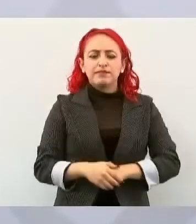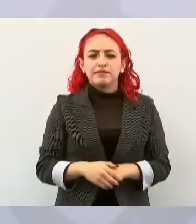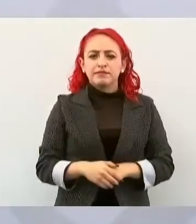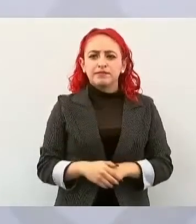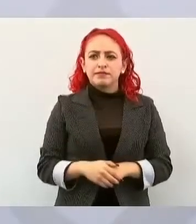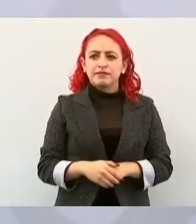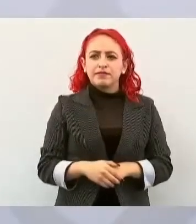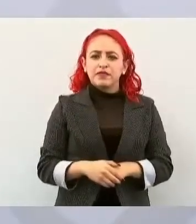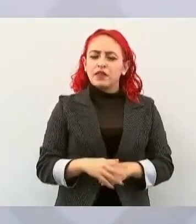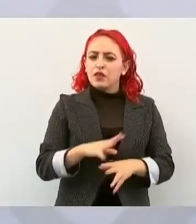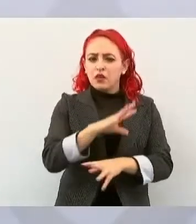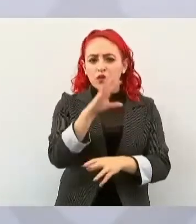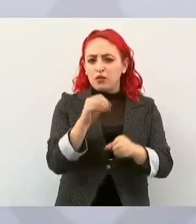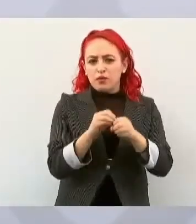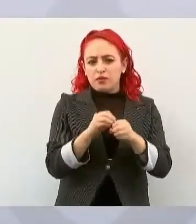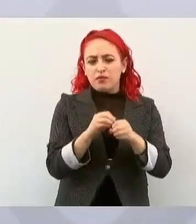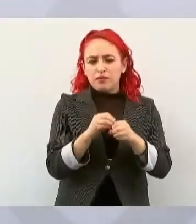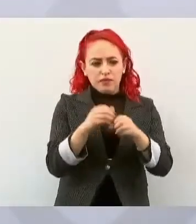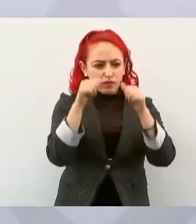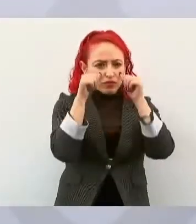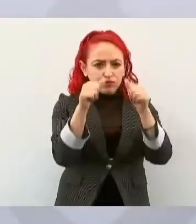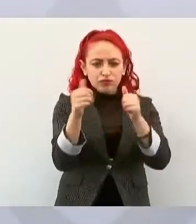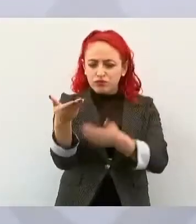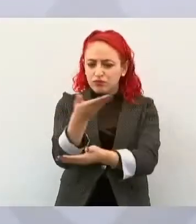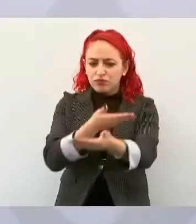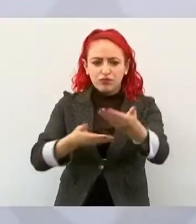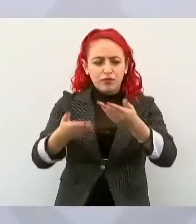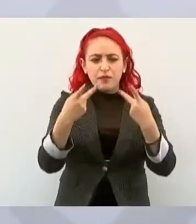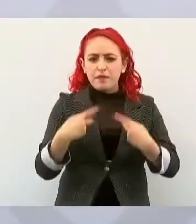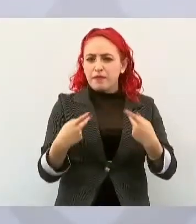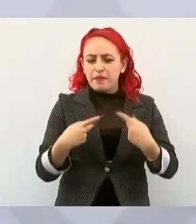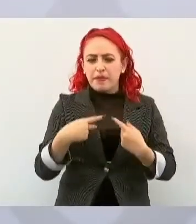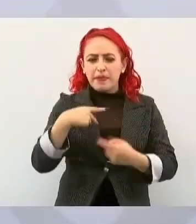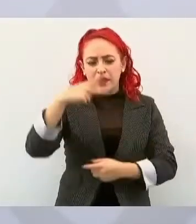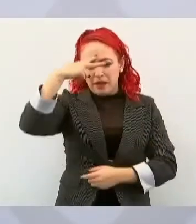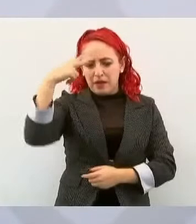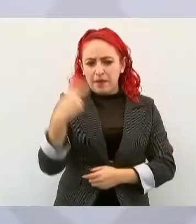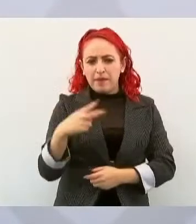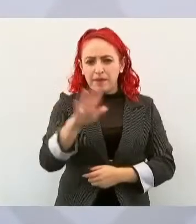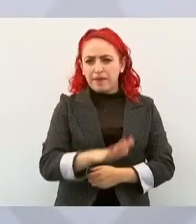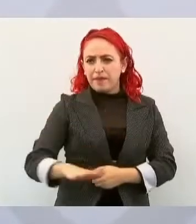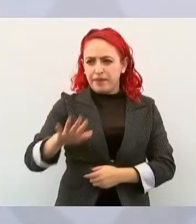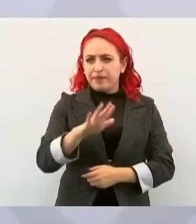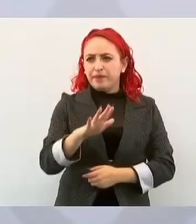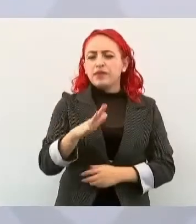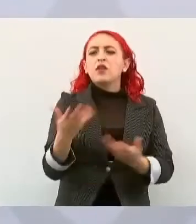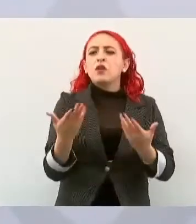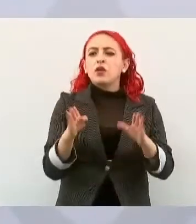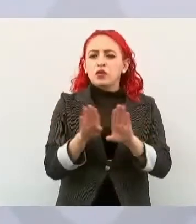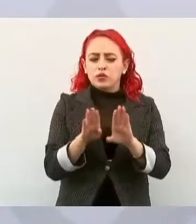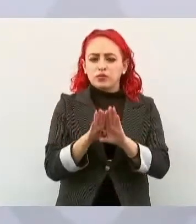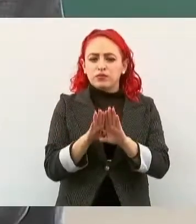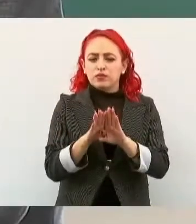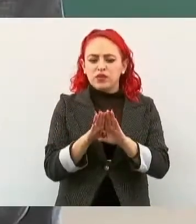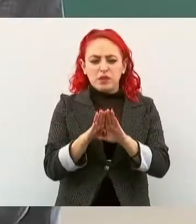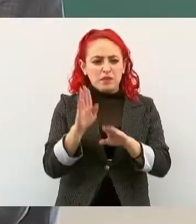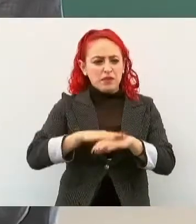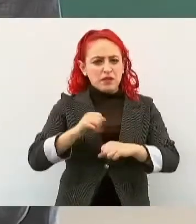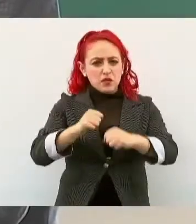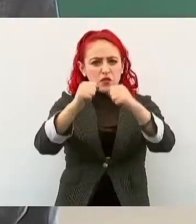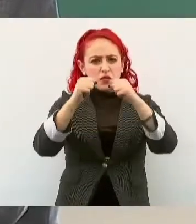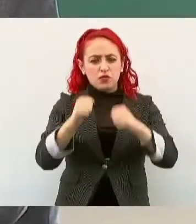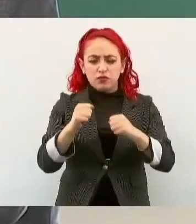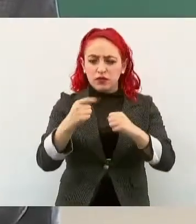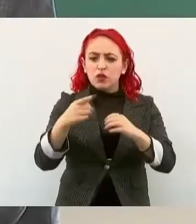y completamente a disposición de toda la población mexicana. A través de la consolidación de